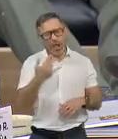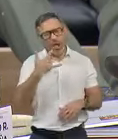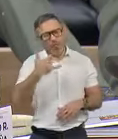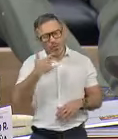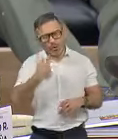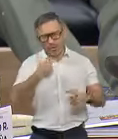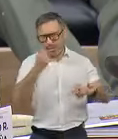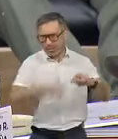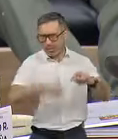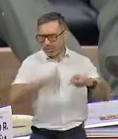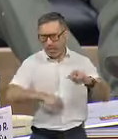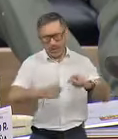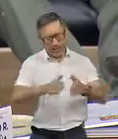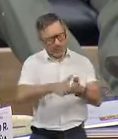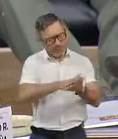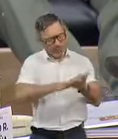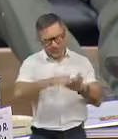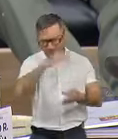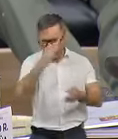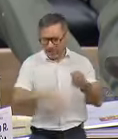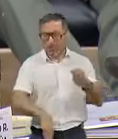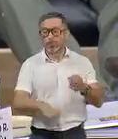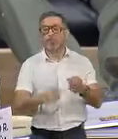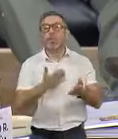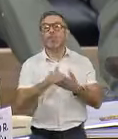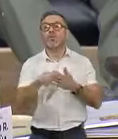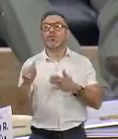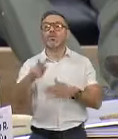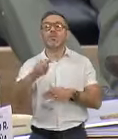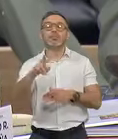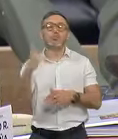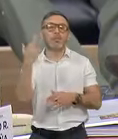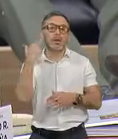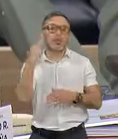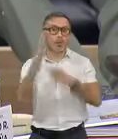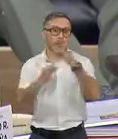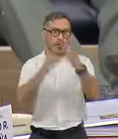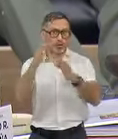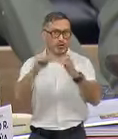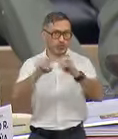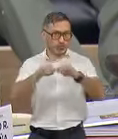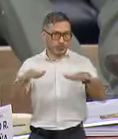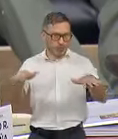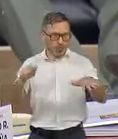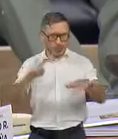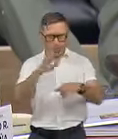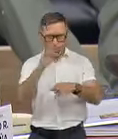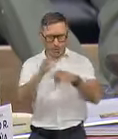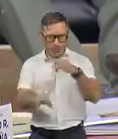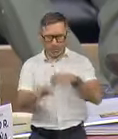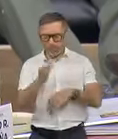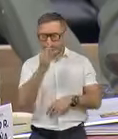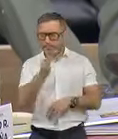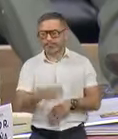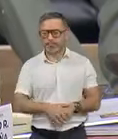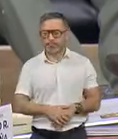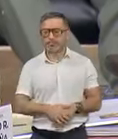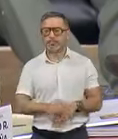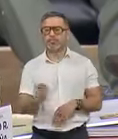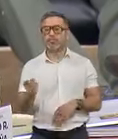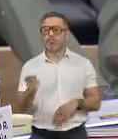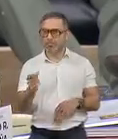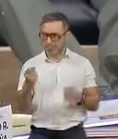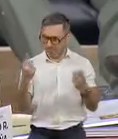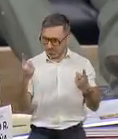en cuanto a la cobertura de medios, reitero y termino, celebro que el monitoreo acredite